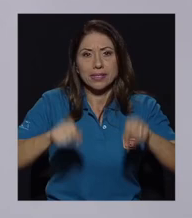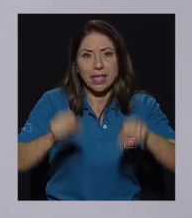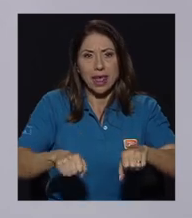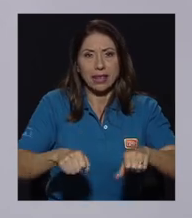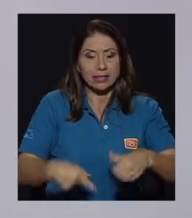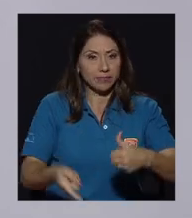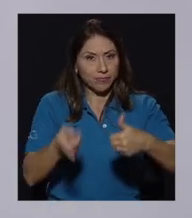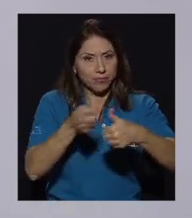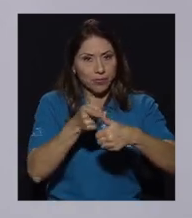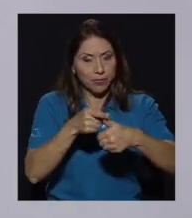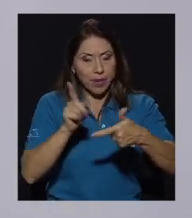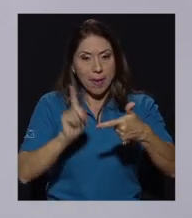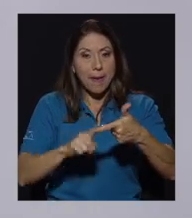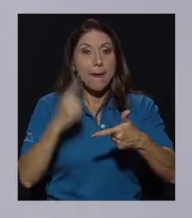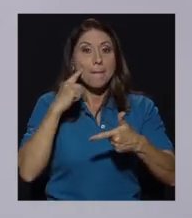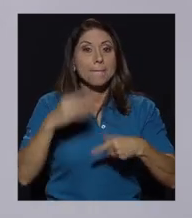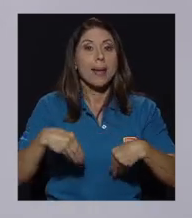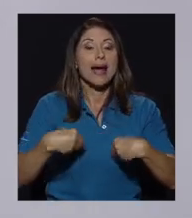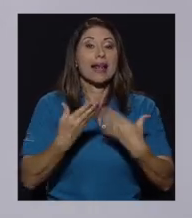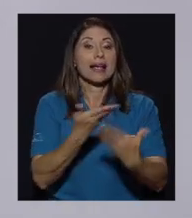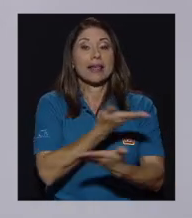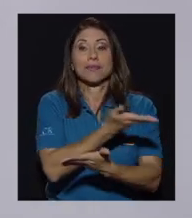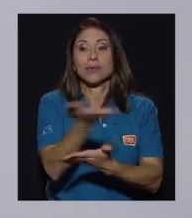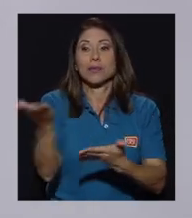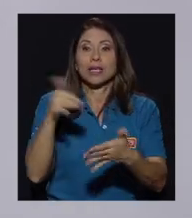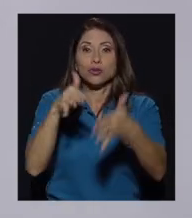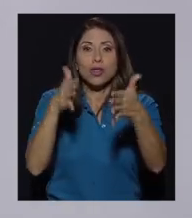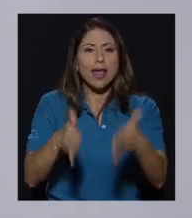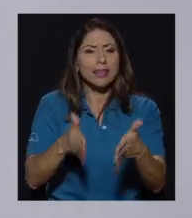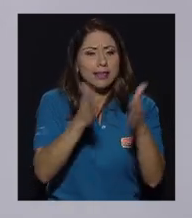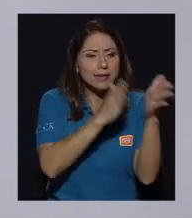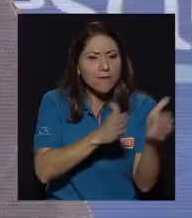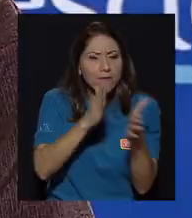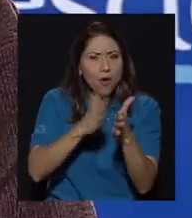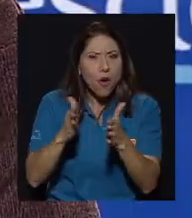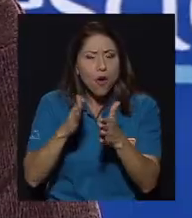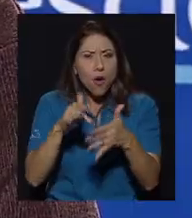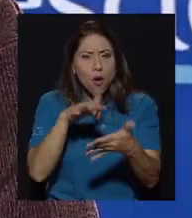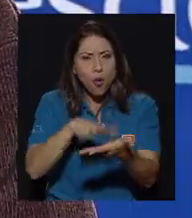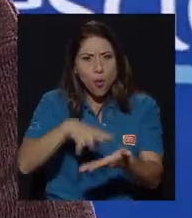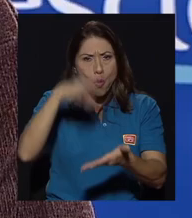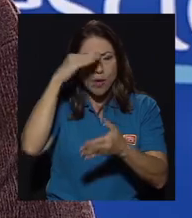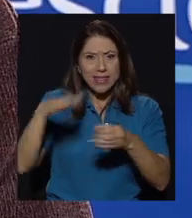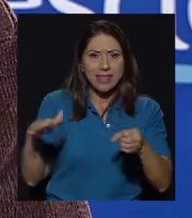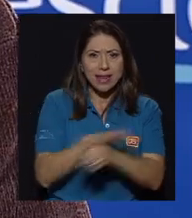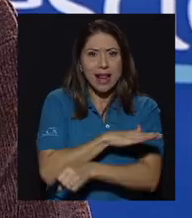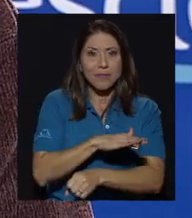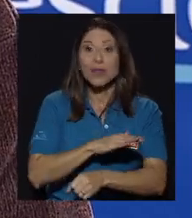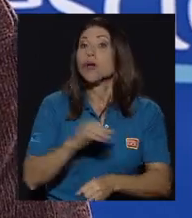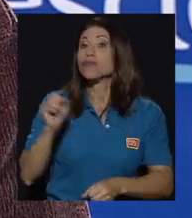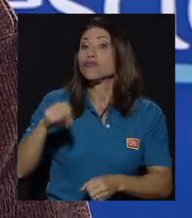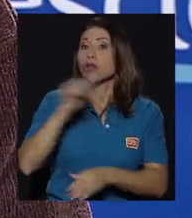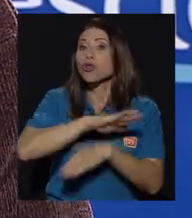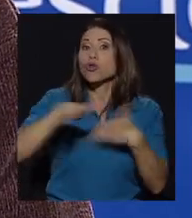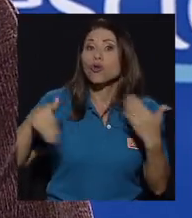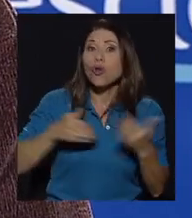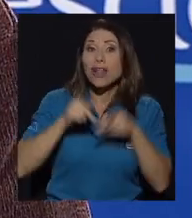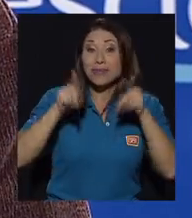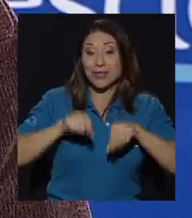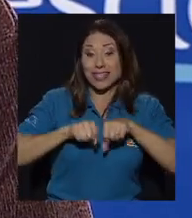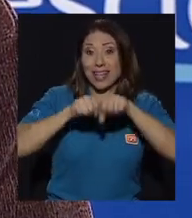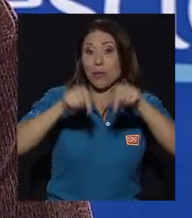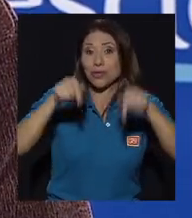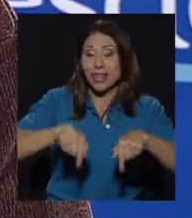lugar para contribuir a la formación integral de nuestros estudiantes precisamente todos los que nos grabamos acá tenemos que hacer